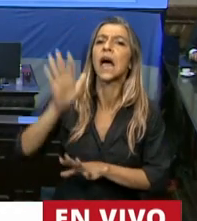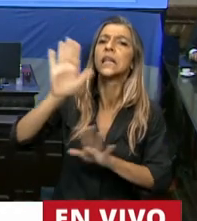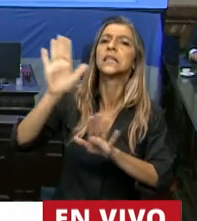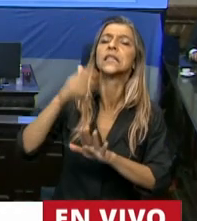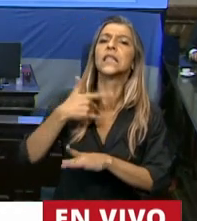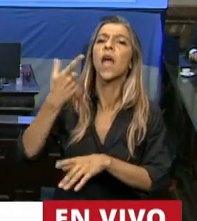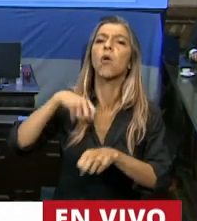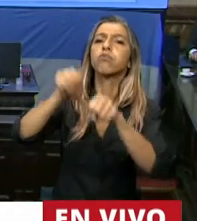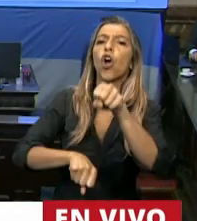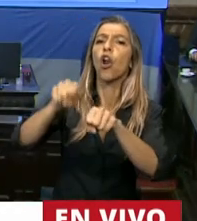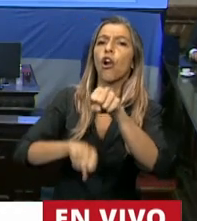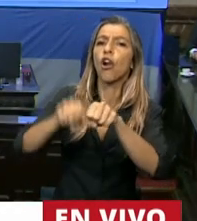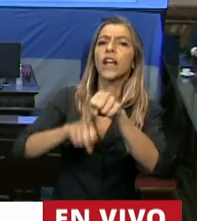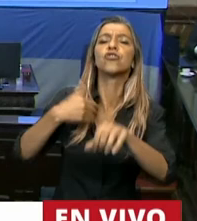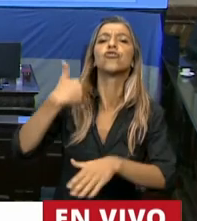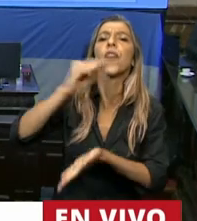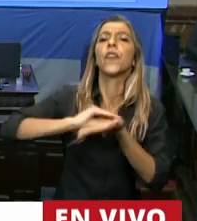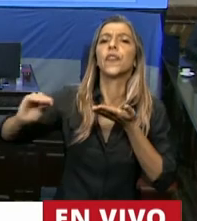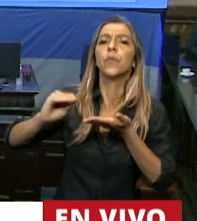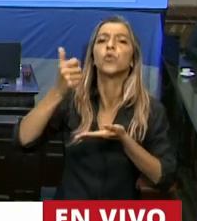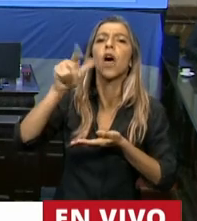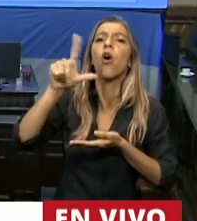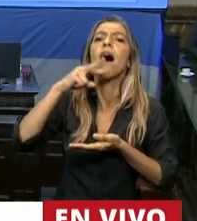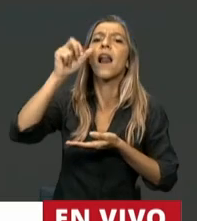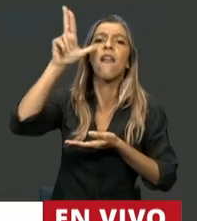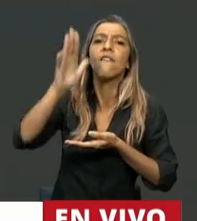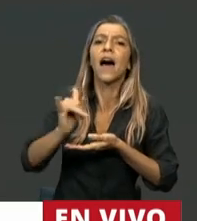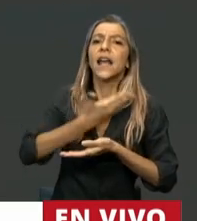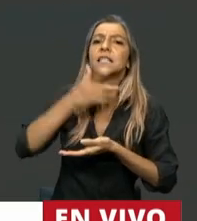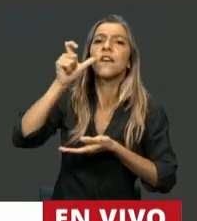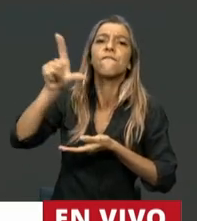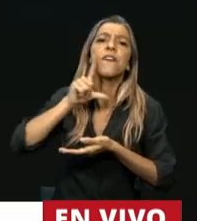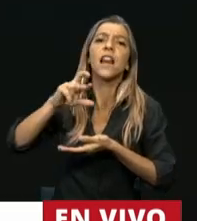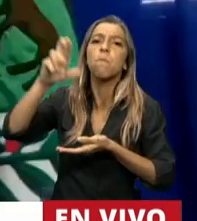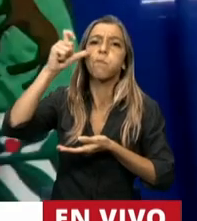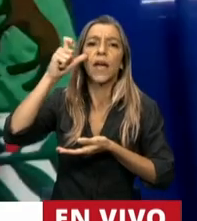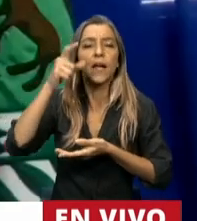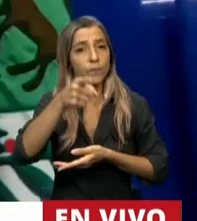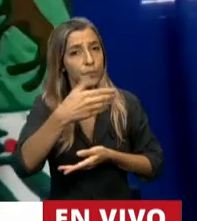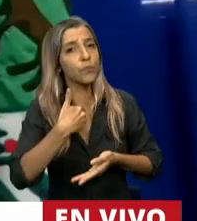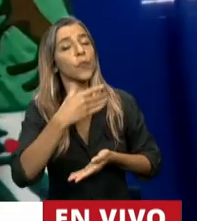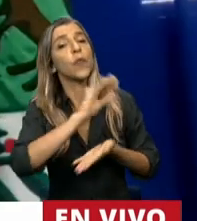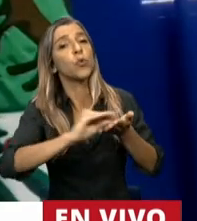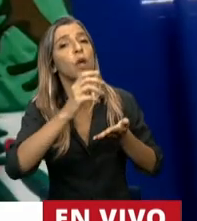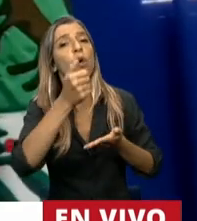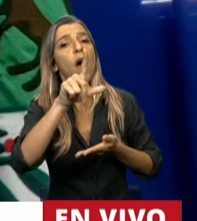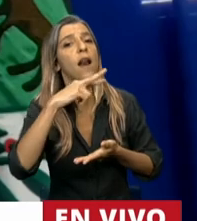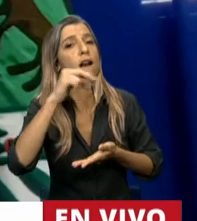Señor presidente, tengo problema de conexión. Soy el diputado Felipe Álvarez. ¿Me marca presidente. El sentido de su voto, diputado Álvarez?